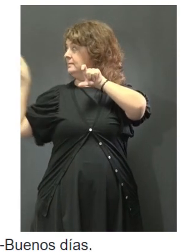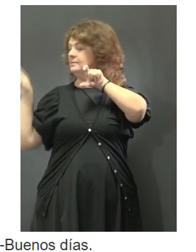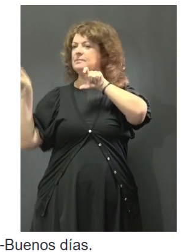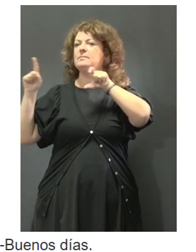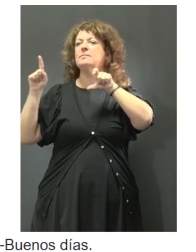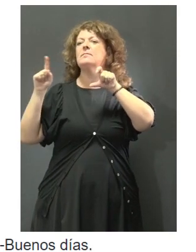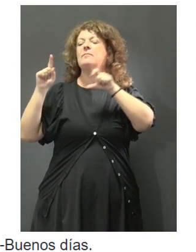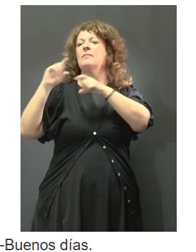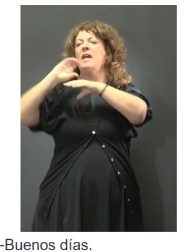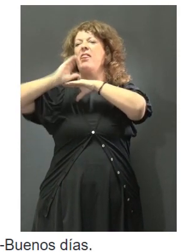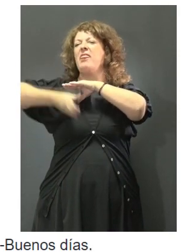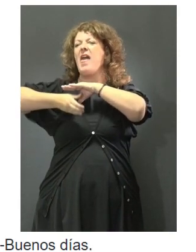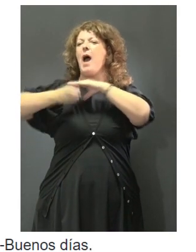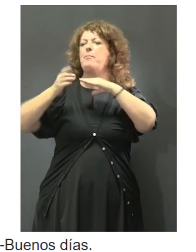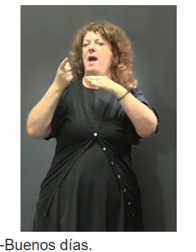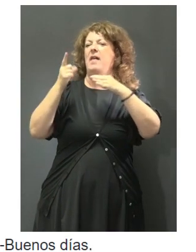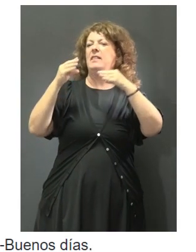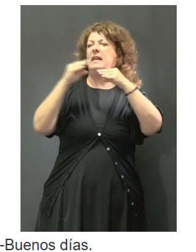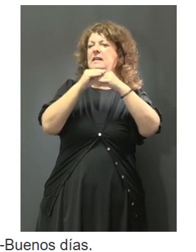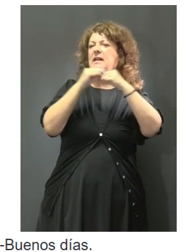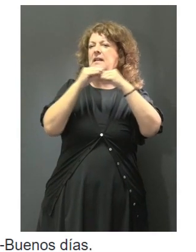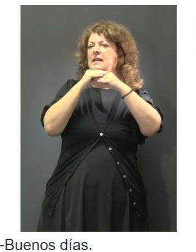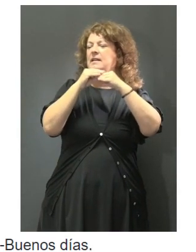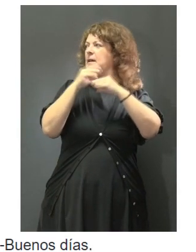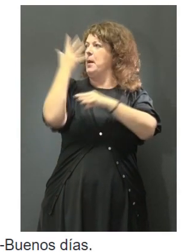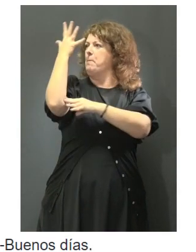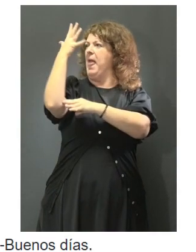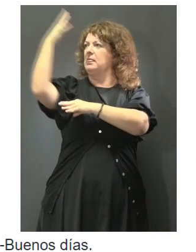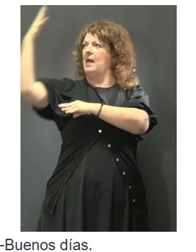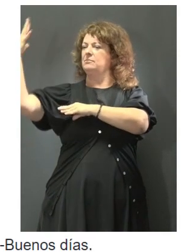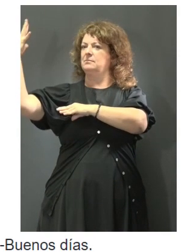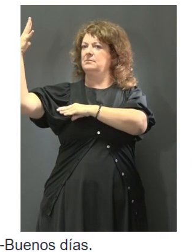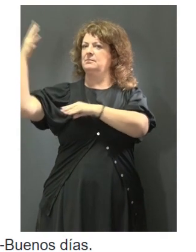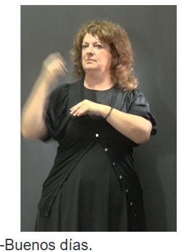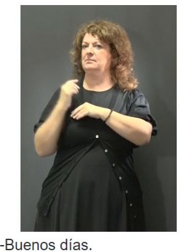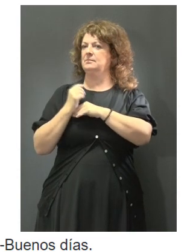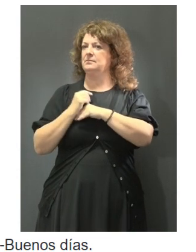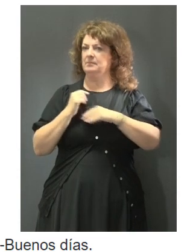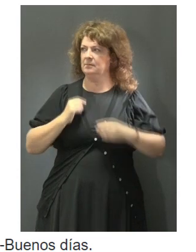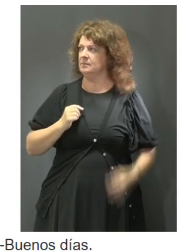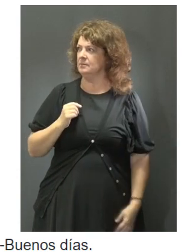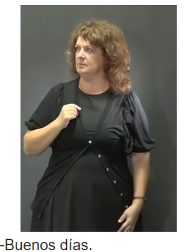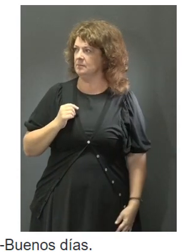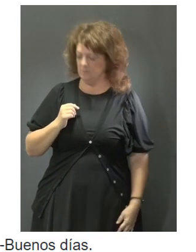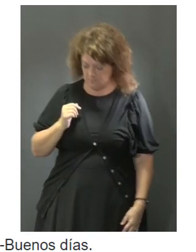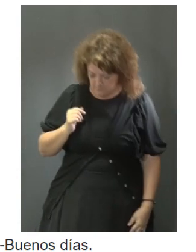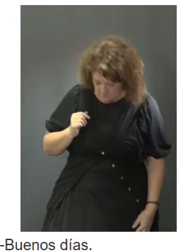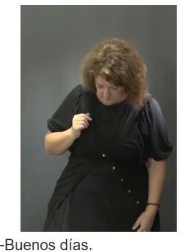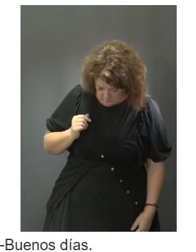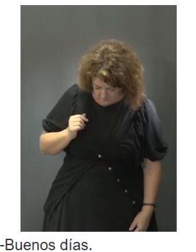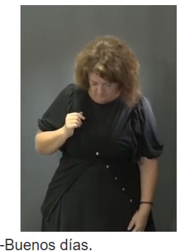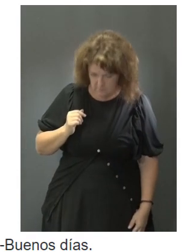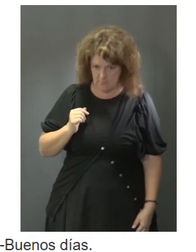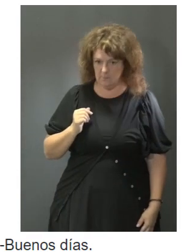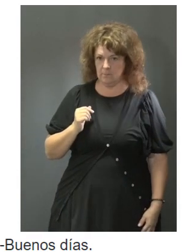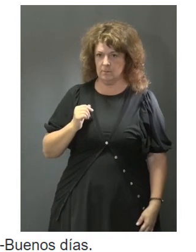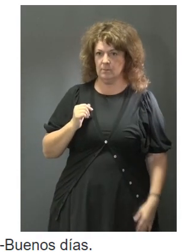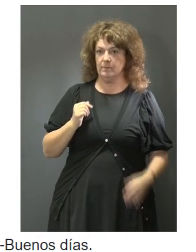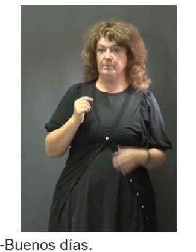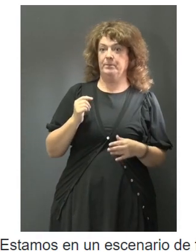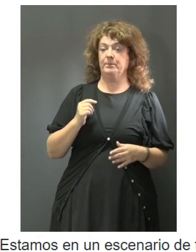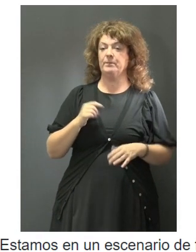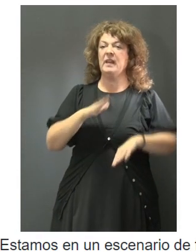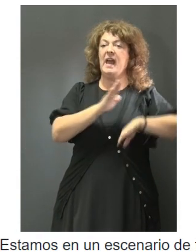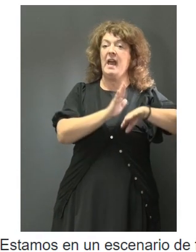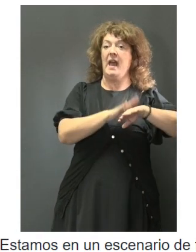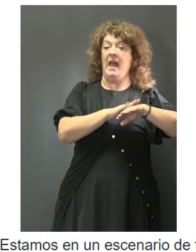en el centro y una planta alta a la izquierda. Desde el punto de vista del espectador, tenemos de